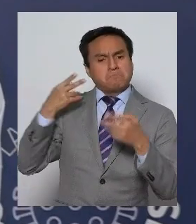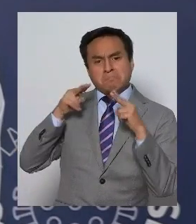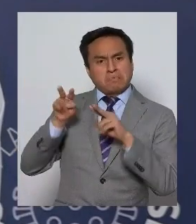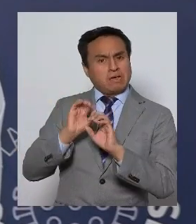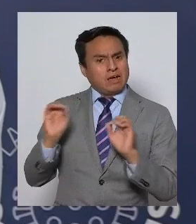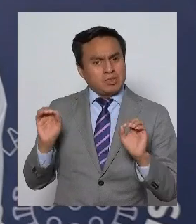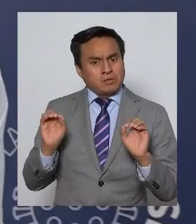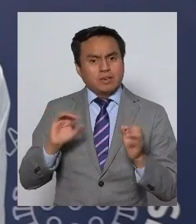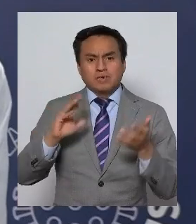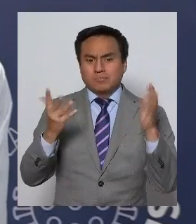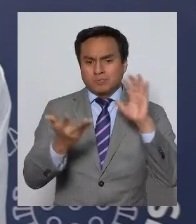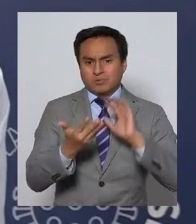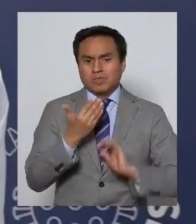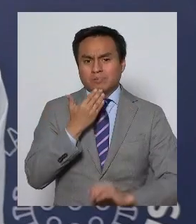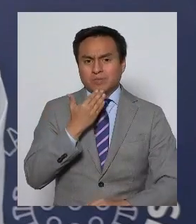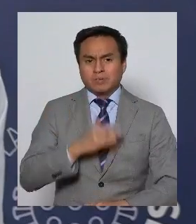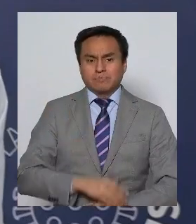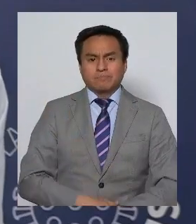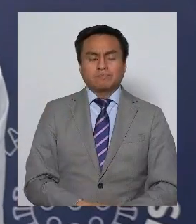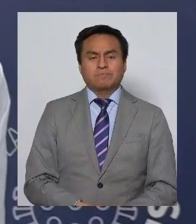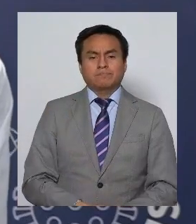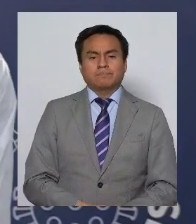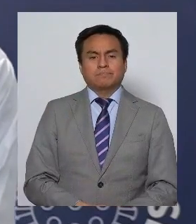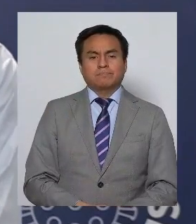país y en el mundo.